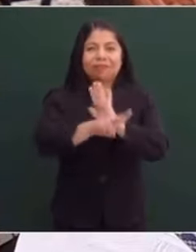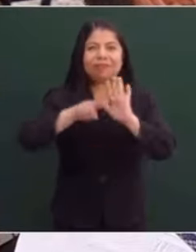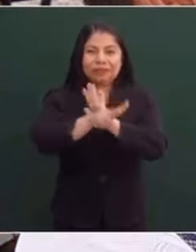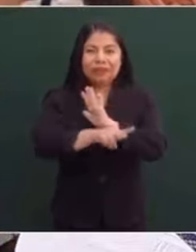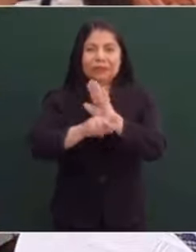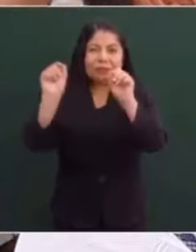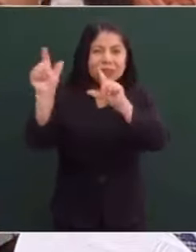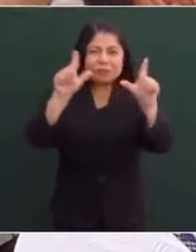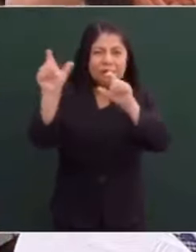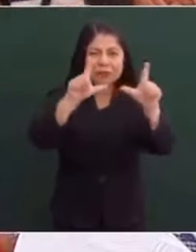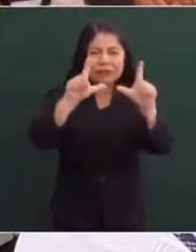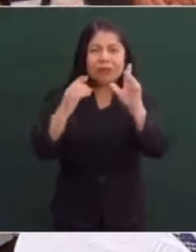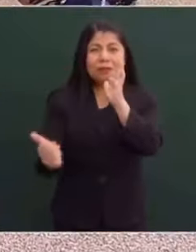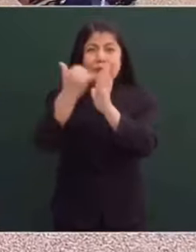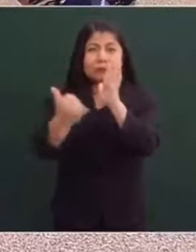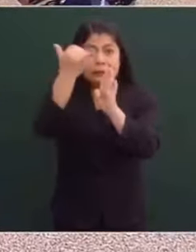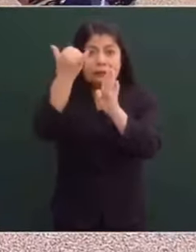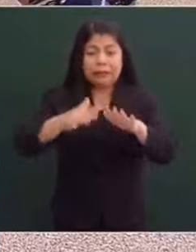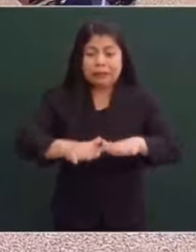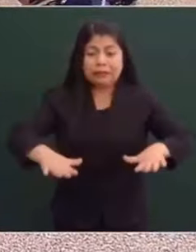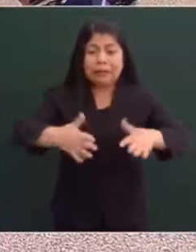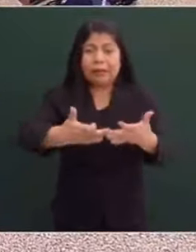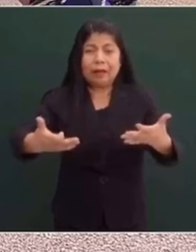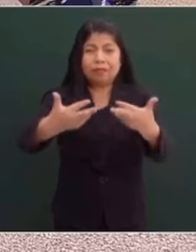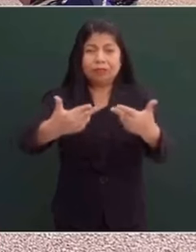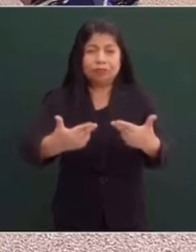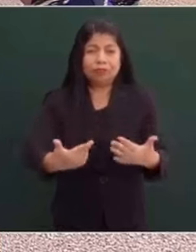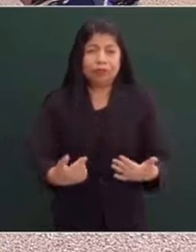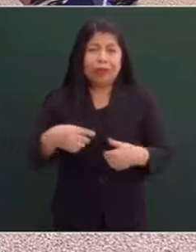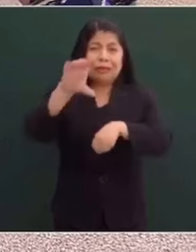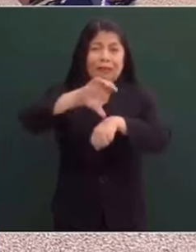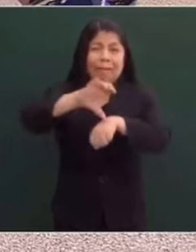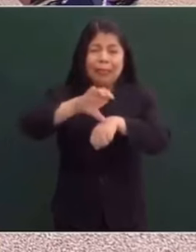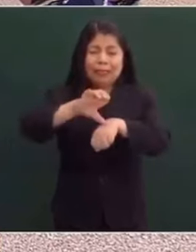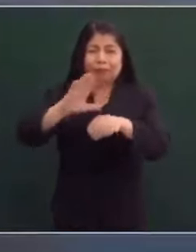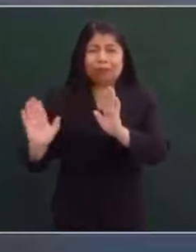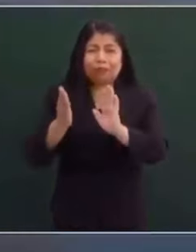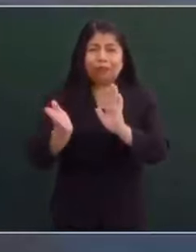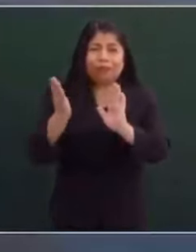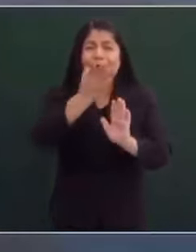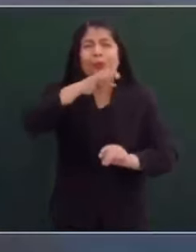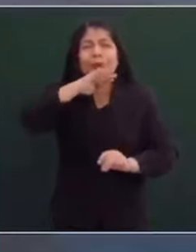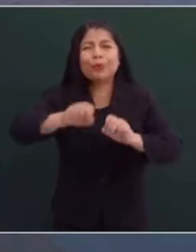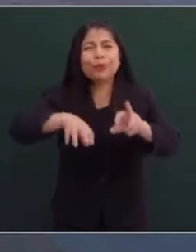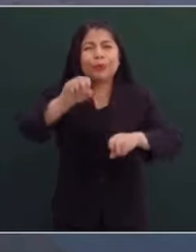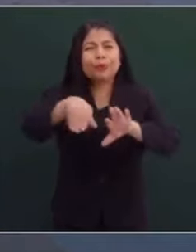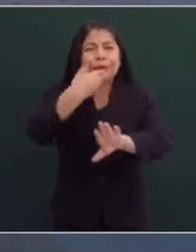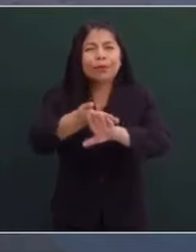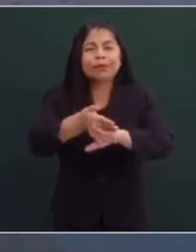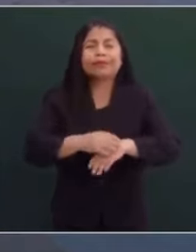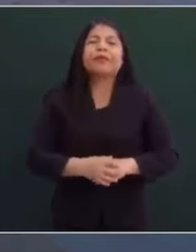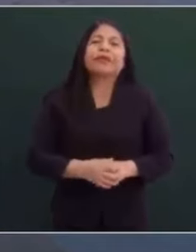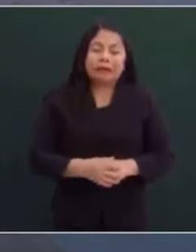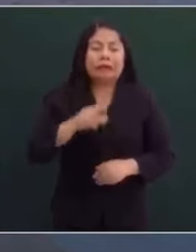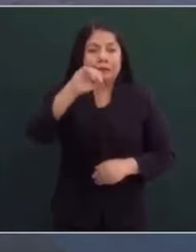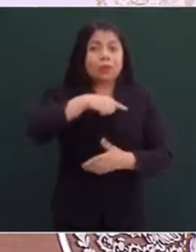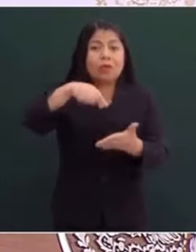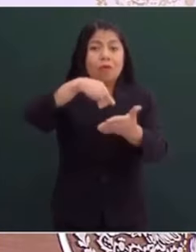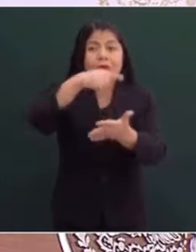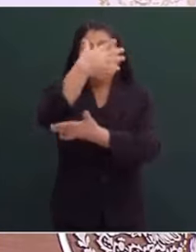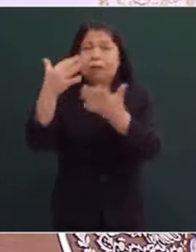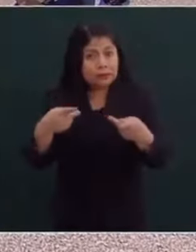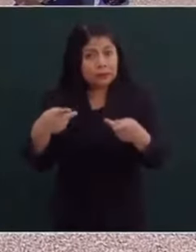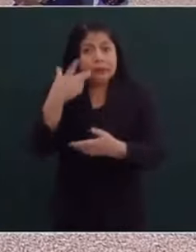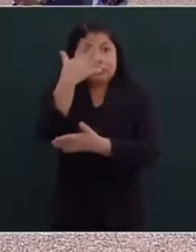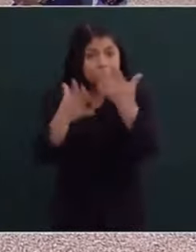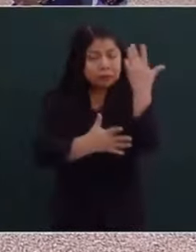desbaratando, que el suelo se está desmoronando. Es que hay rellenos de cemento que ya llegaron al acuífero. Sí, todo eso se está atendiendo, son estudios que se hacen, se cuida el medio ambiente. No se